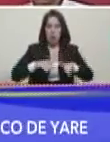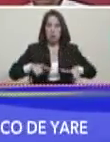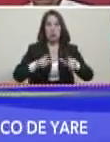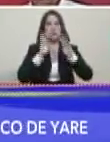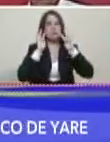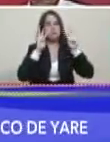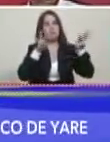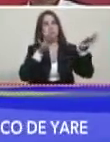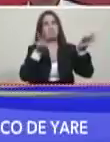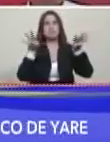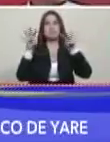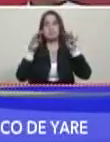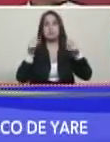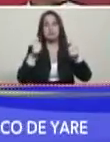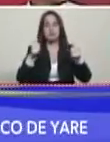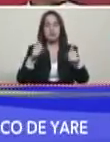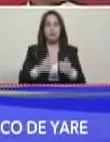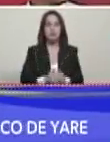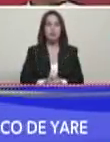muy inspirador,